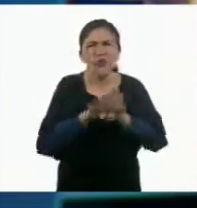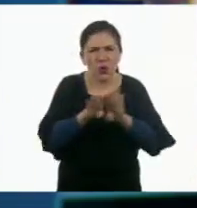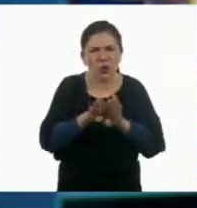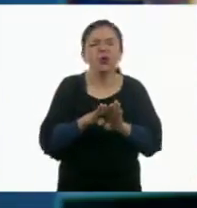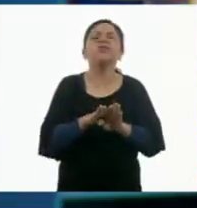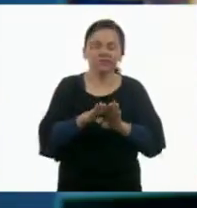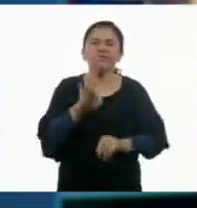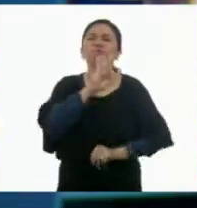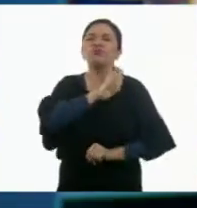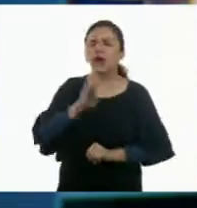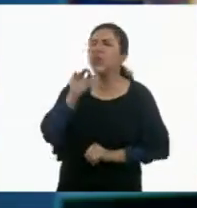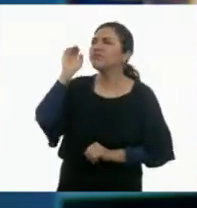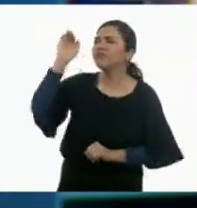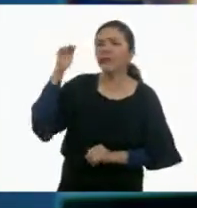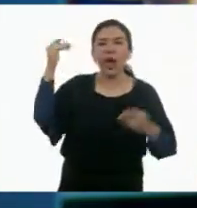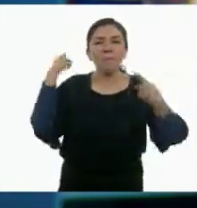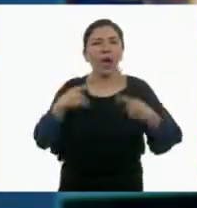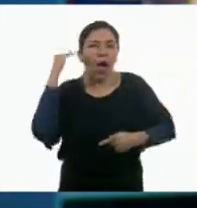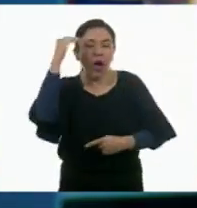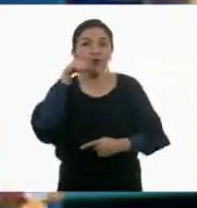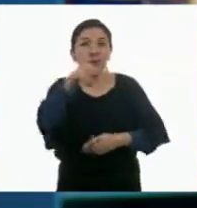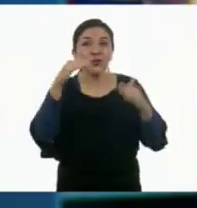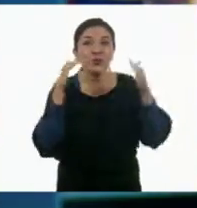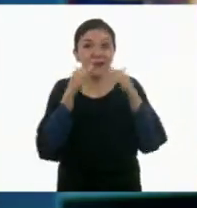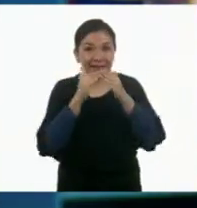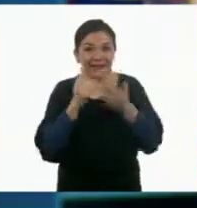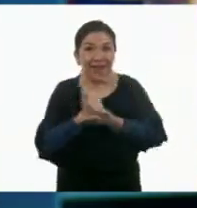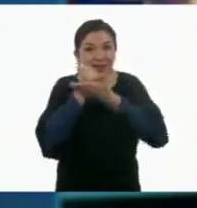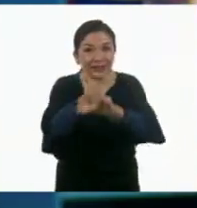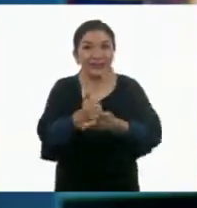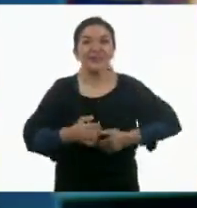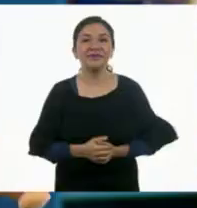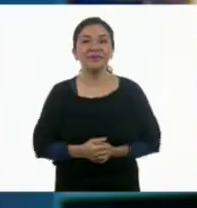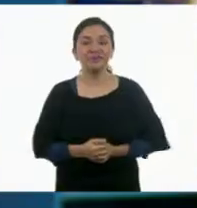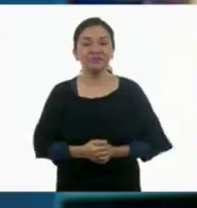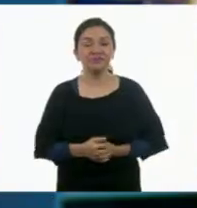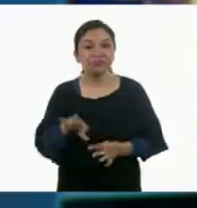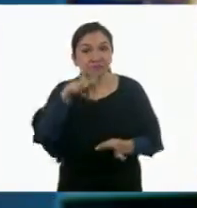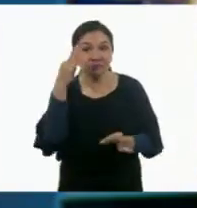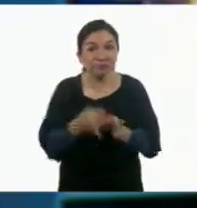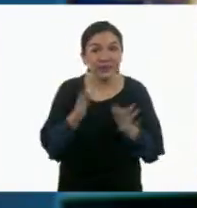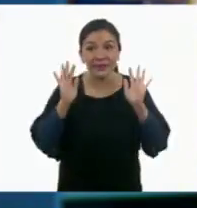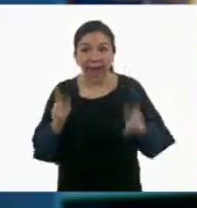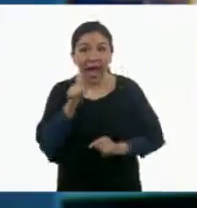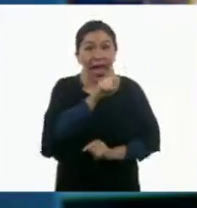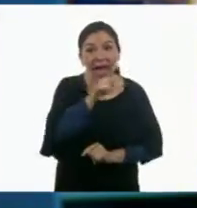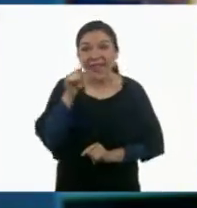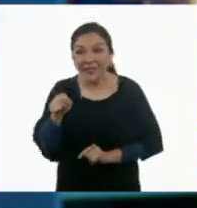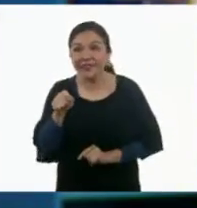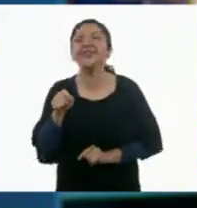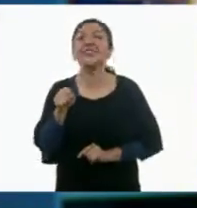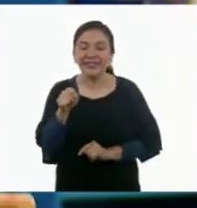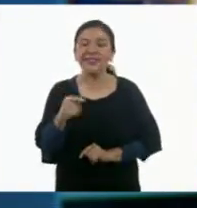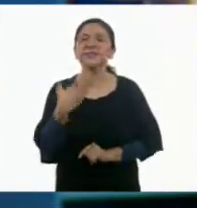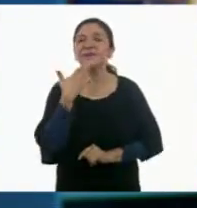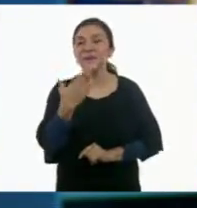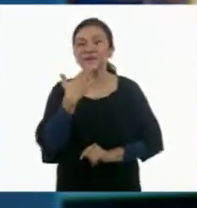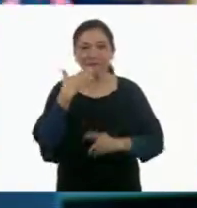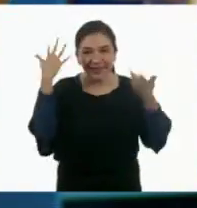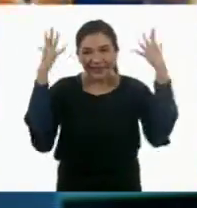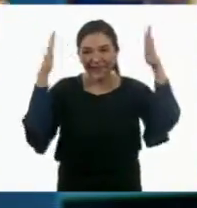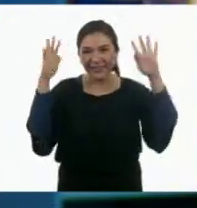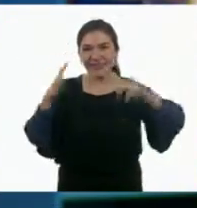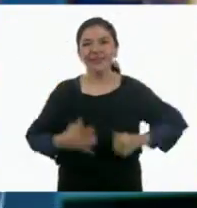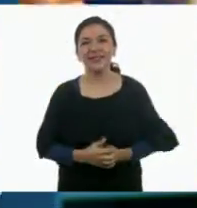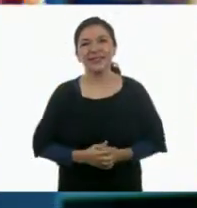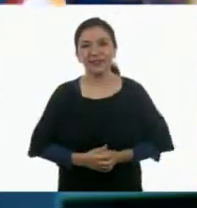sabes cómo hacerlo, pide ayuda en casa. ¿Lista? ¿Listo?